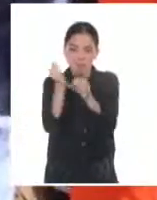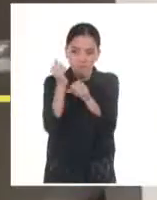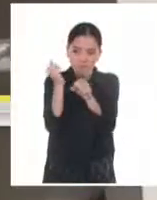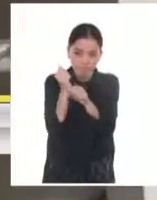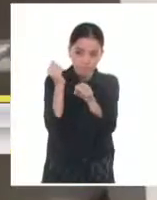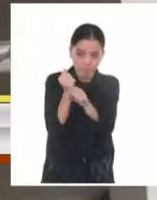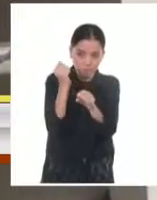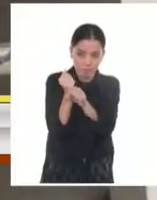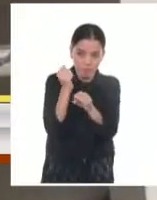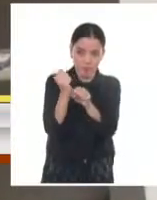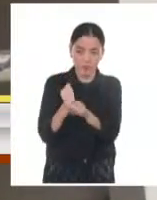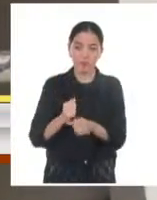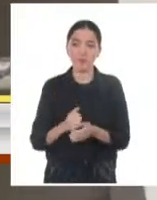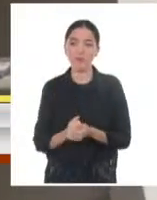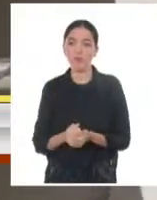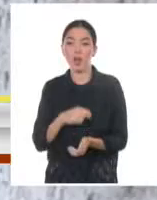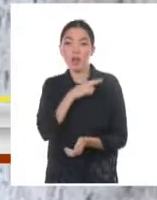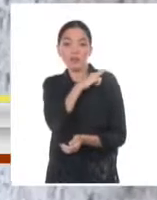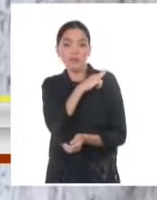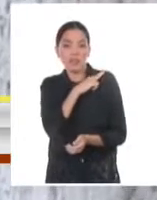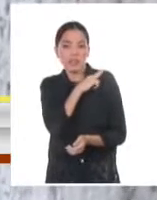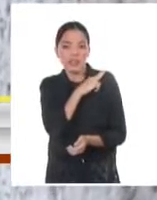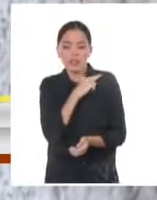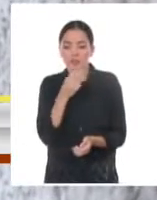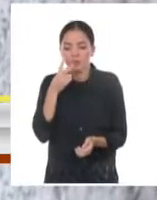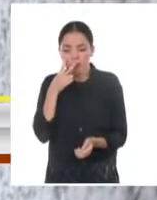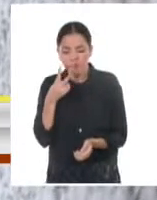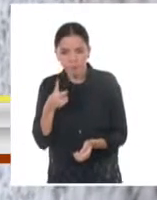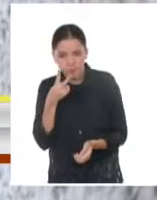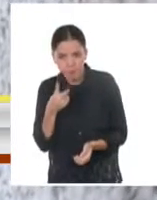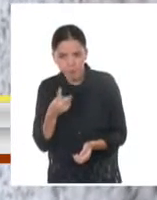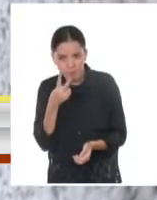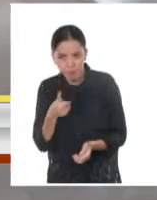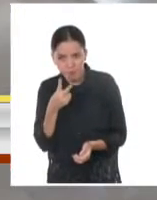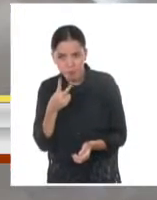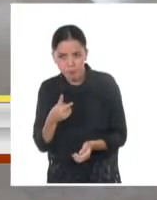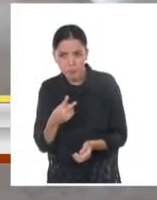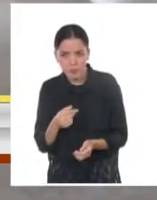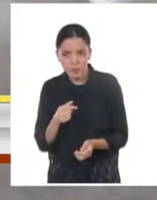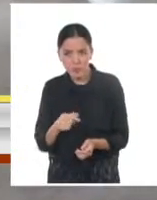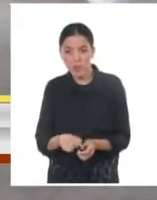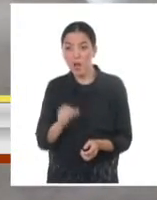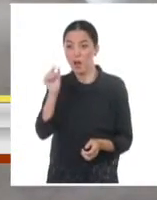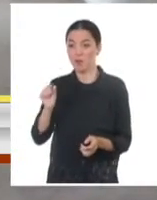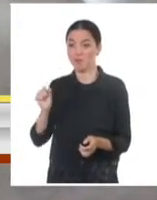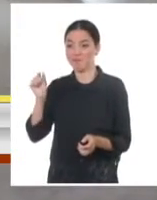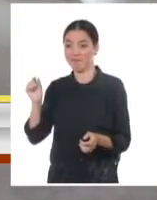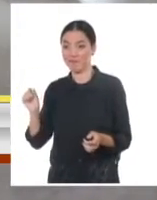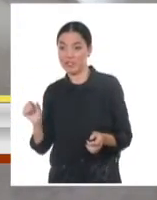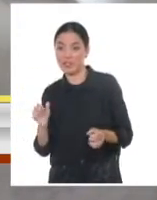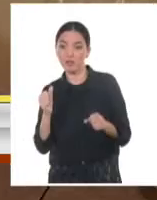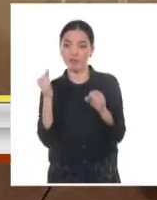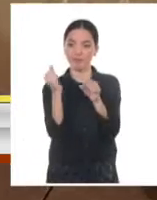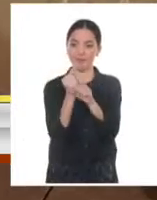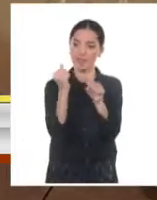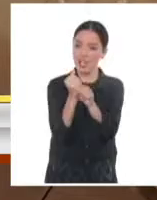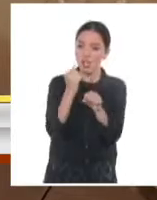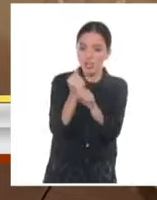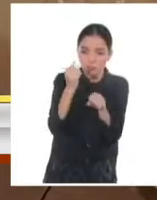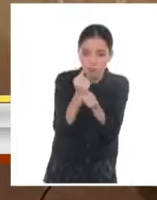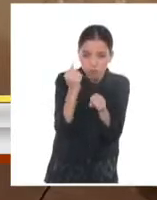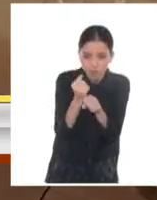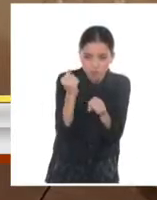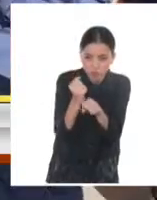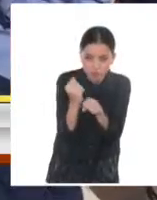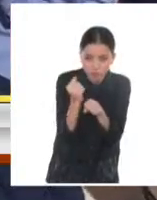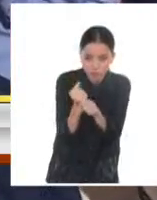municipio y la mirada de los cardenenses que ansiaban la devolución de un inmueble de gran valor histórico y que constituye orgullo para la ciudad. Con mucho